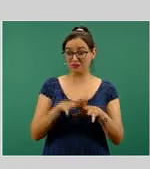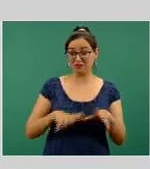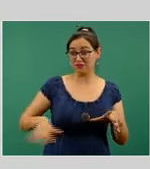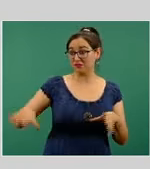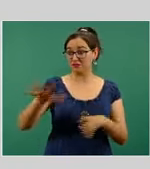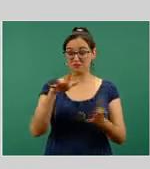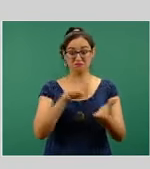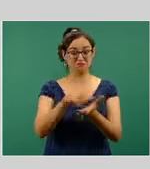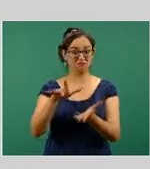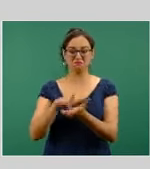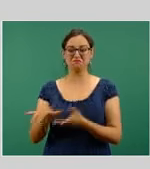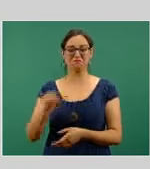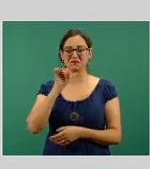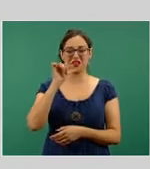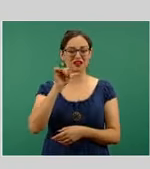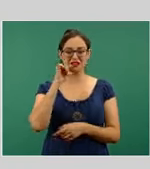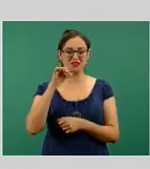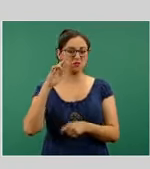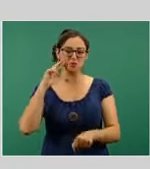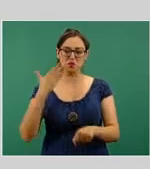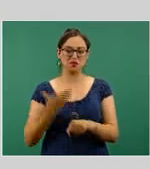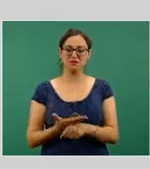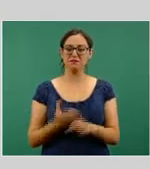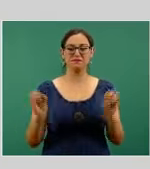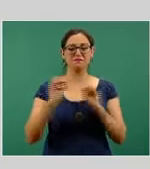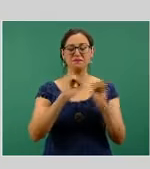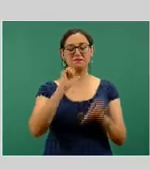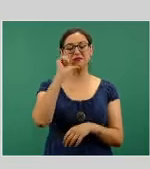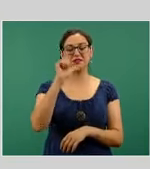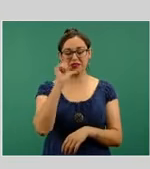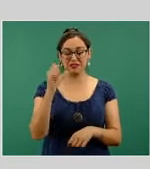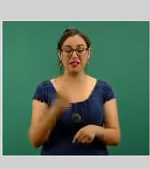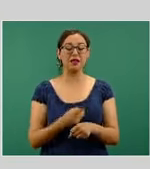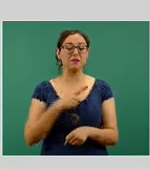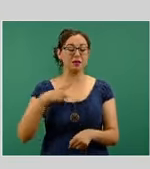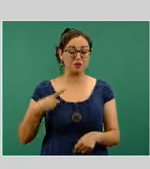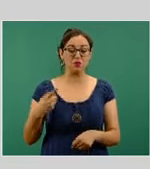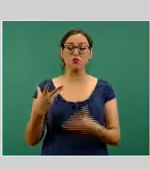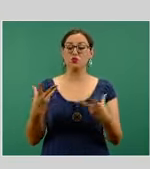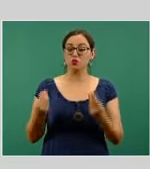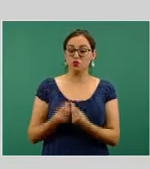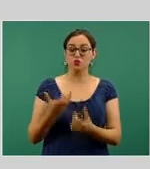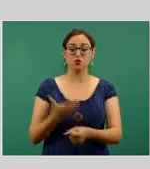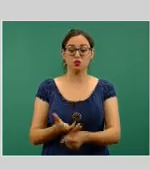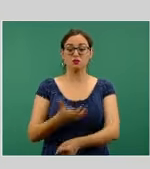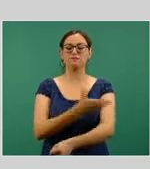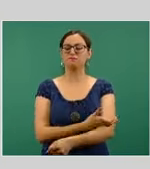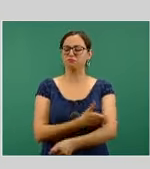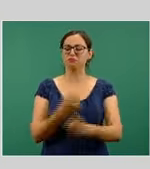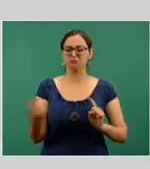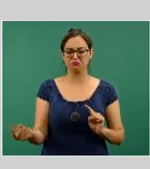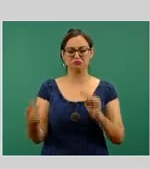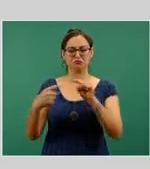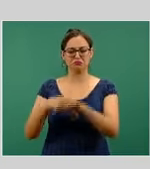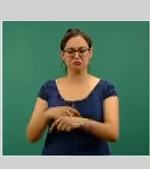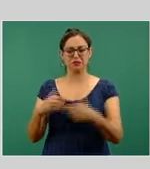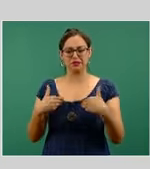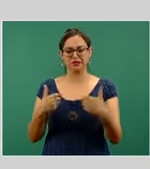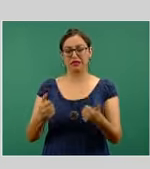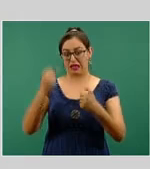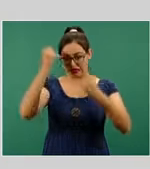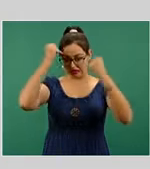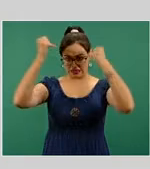apoyarla, de acompañarla con sensibilidad, con empatía, y con conocimiento de los estigmas que